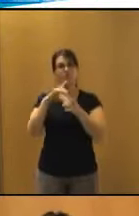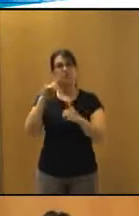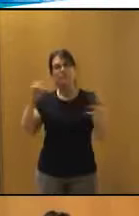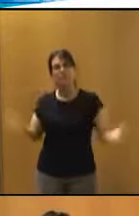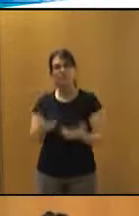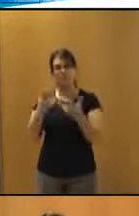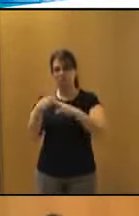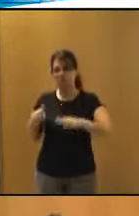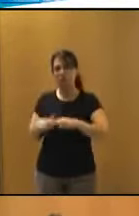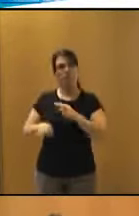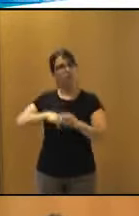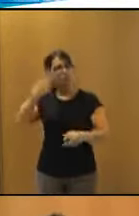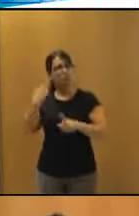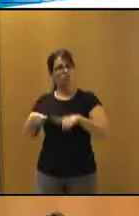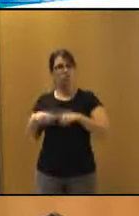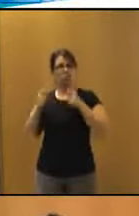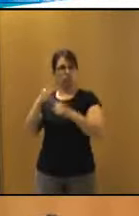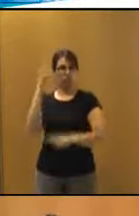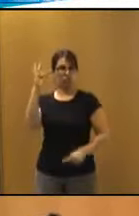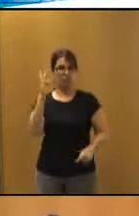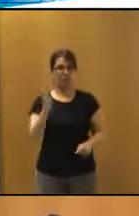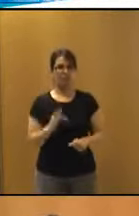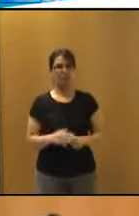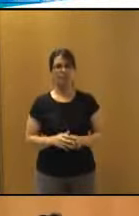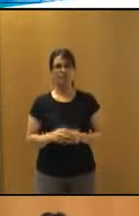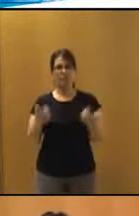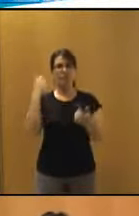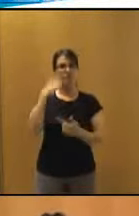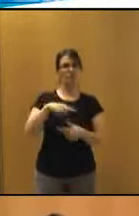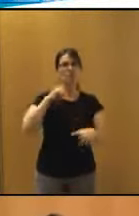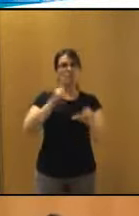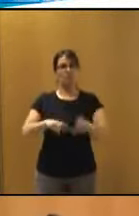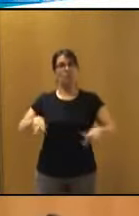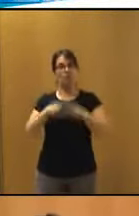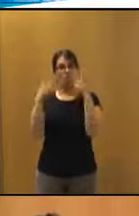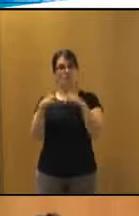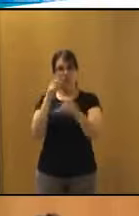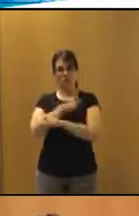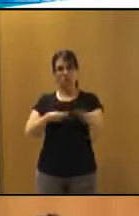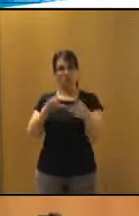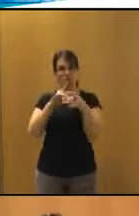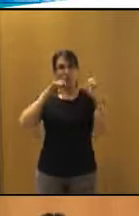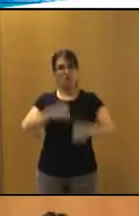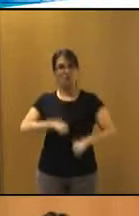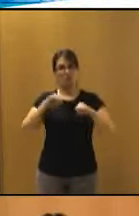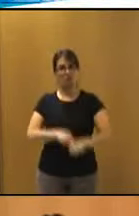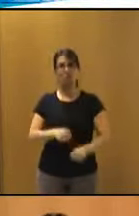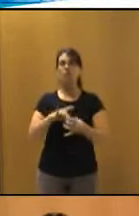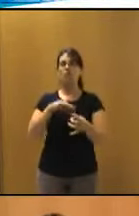las políticas o iniciativas que lo favorezcan. Sabemos además que la participación social de las personas